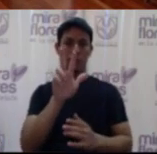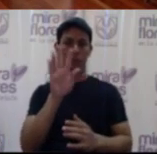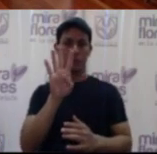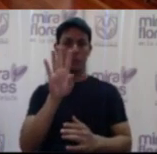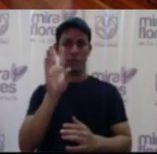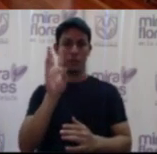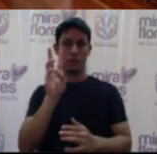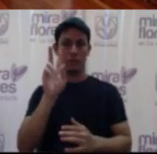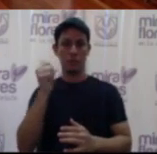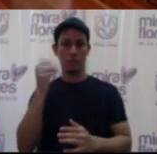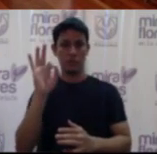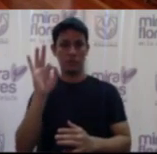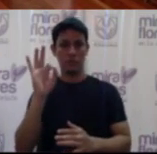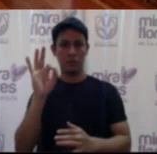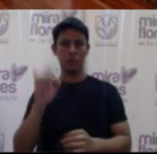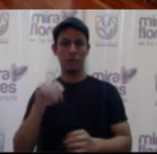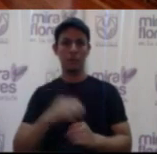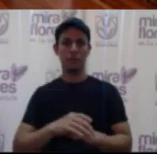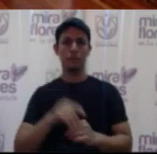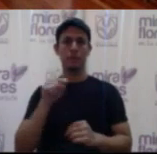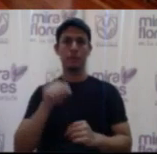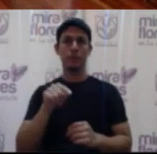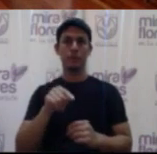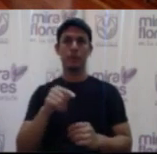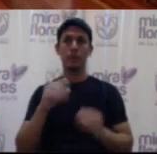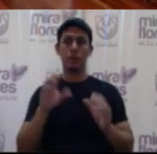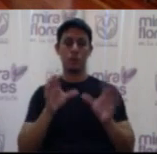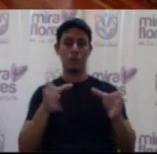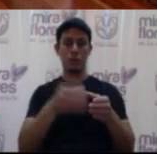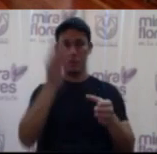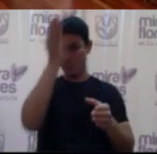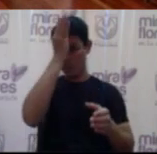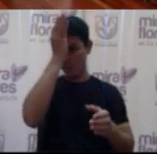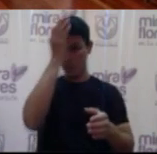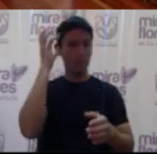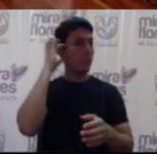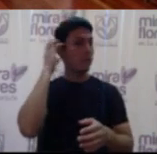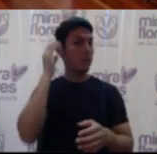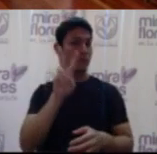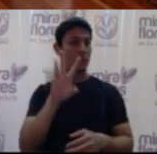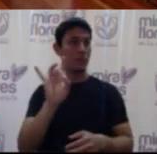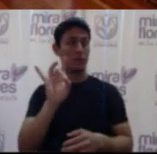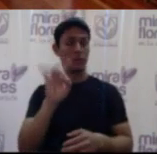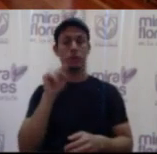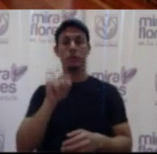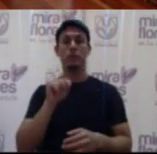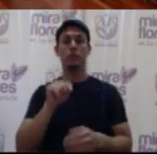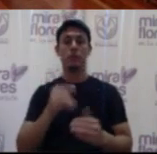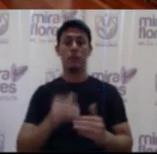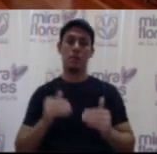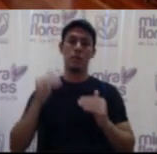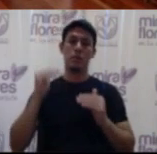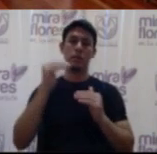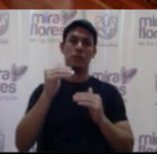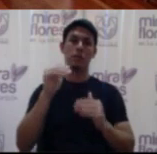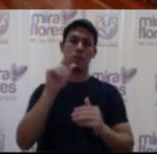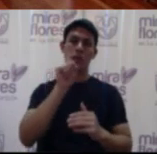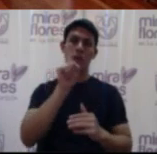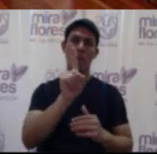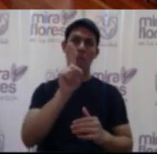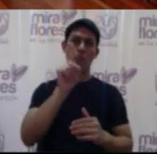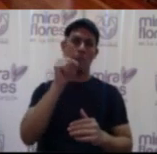2346169 a favor y para uso exclusivo de la Compañía de Bomberos Miraflores 28, cuyo valor asciende a